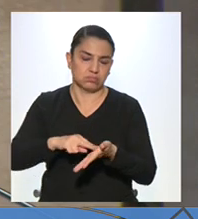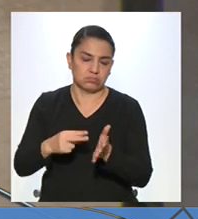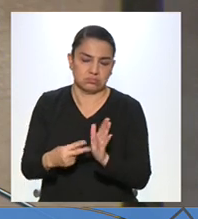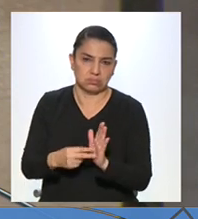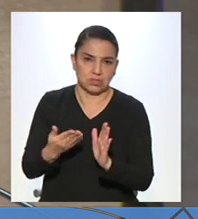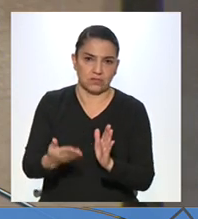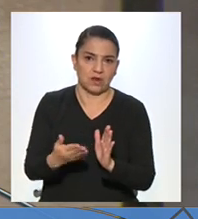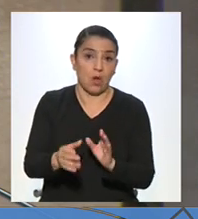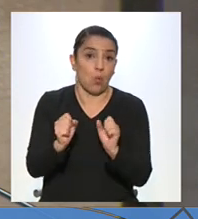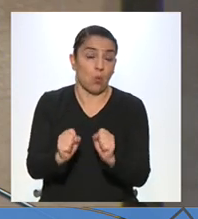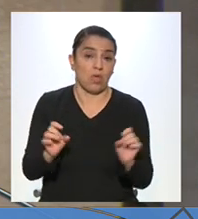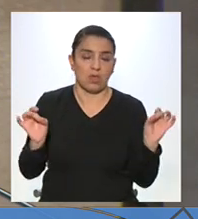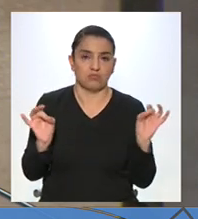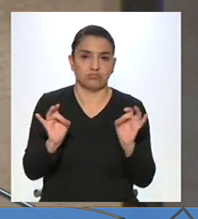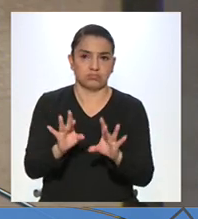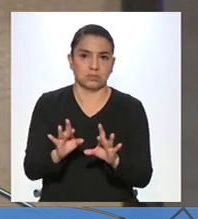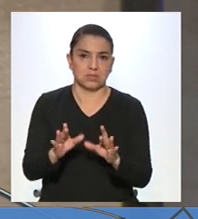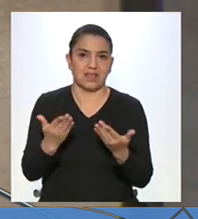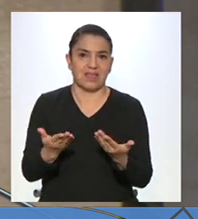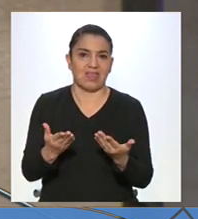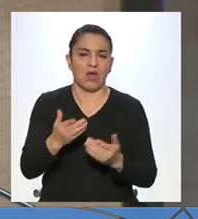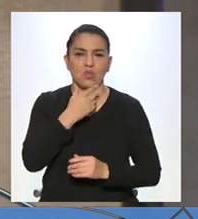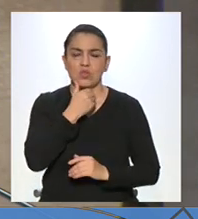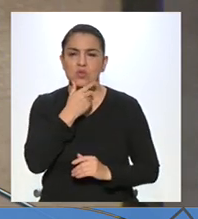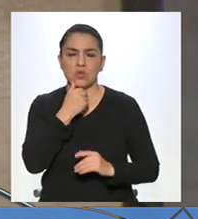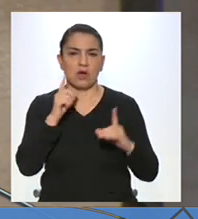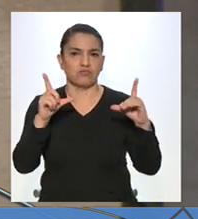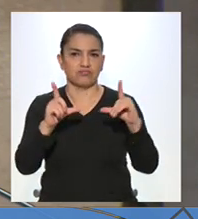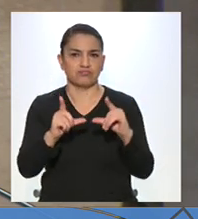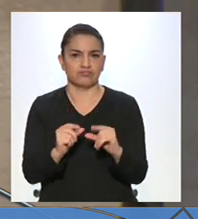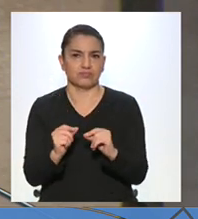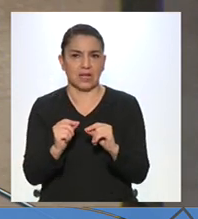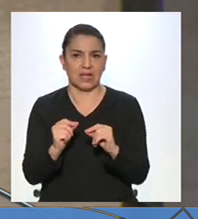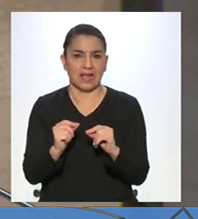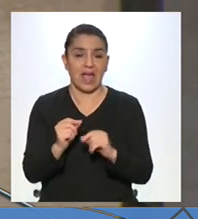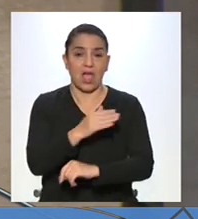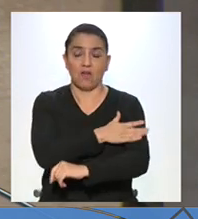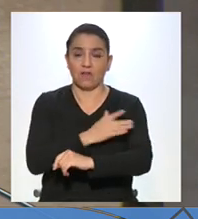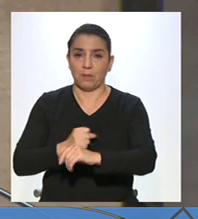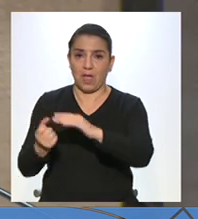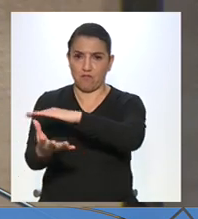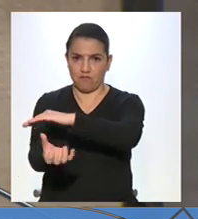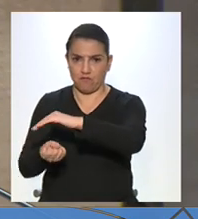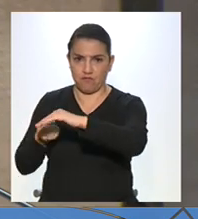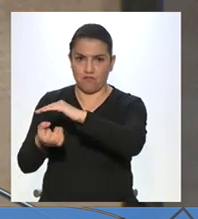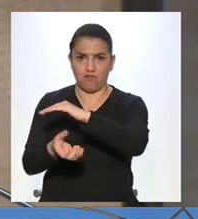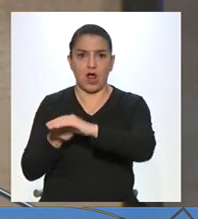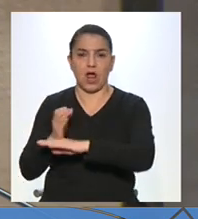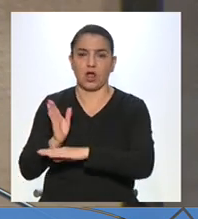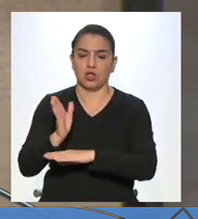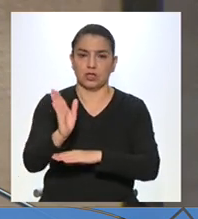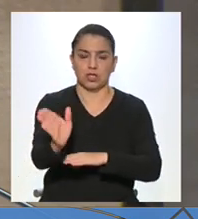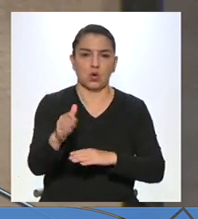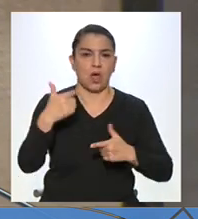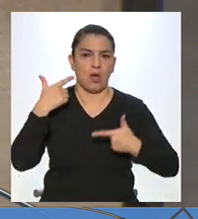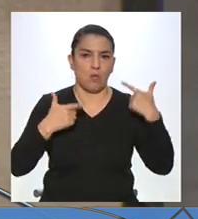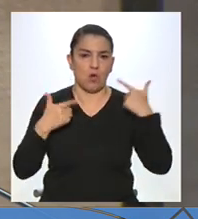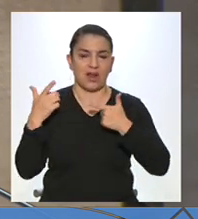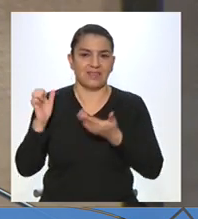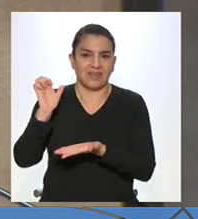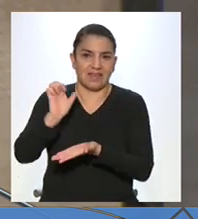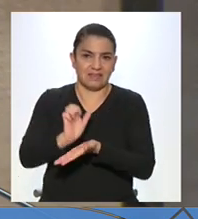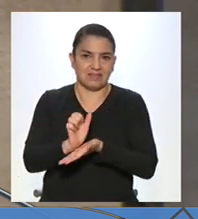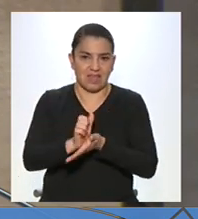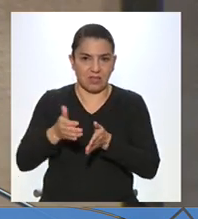si amaina la incertidumbre referida a la continuación de los retiros masivos de ahorros previsionales y a la capacidad de la política fiscal de retomar una